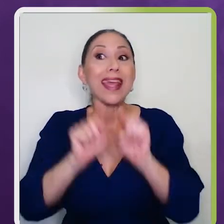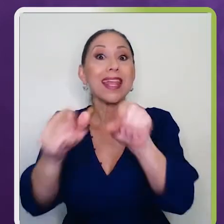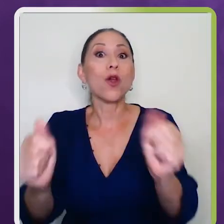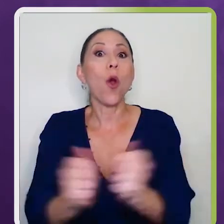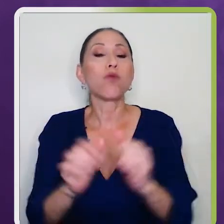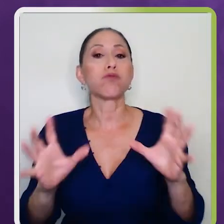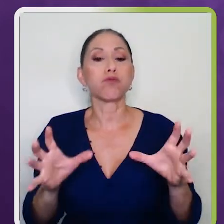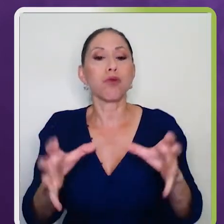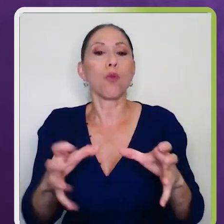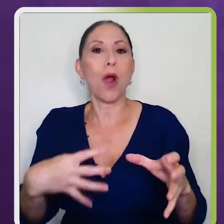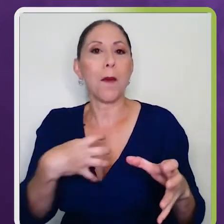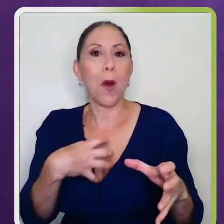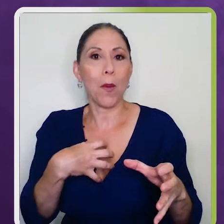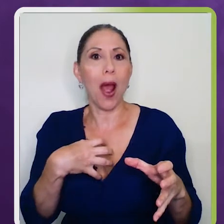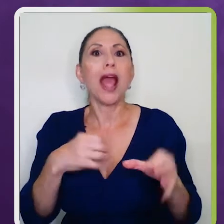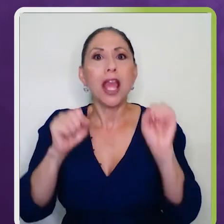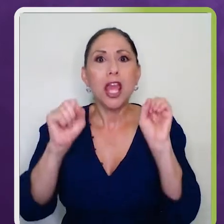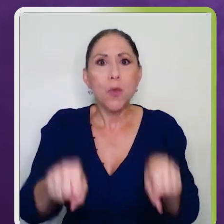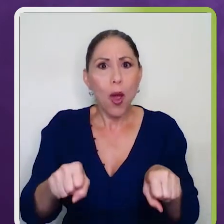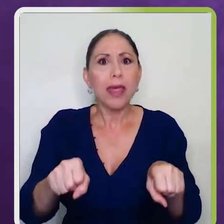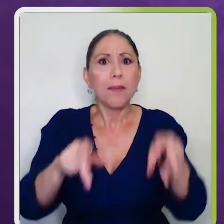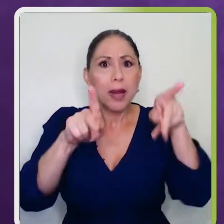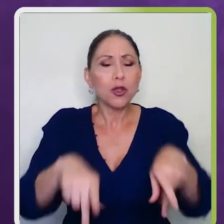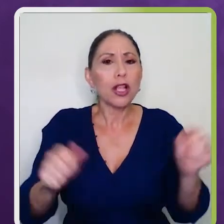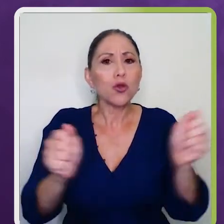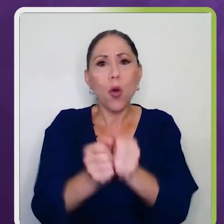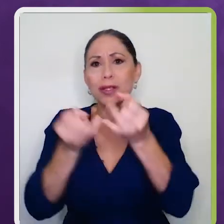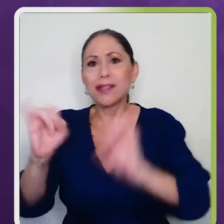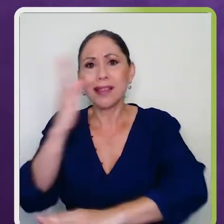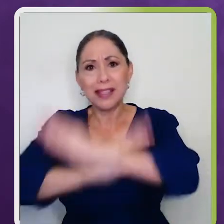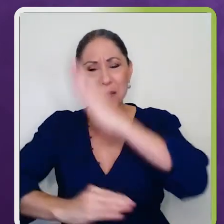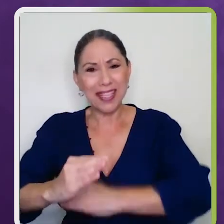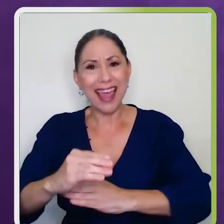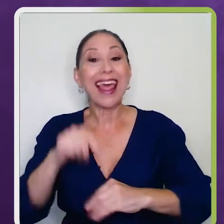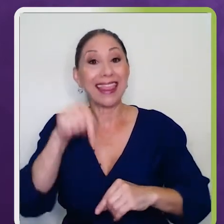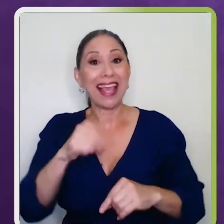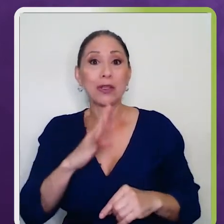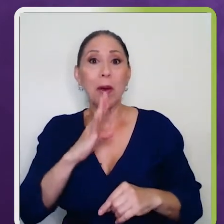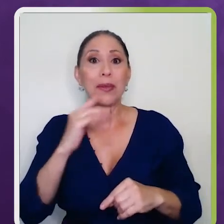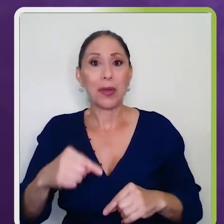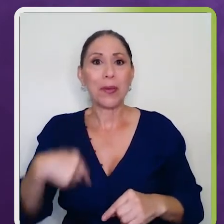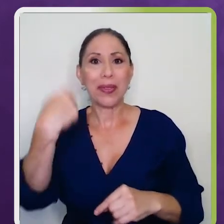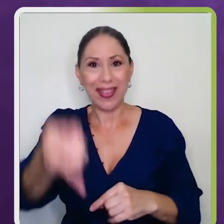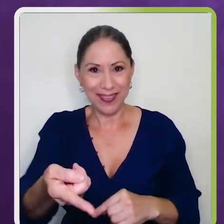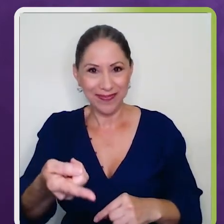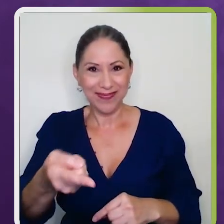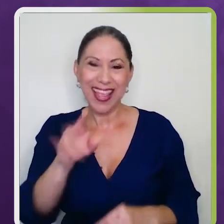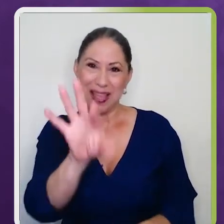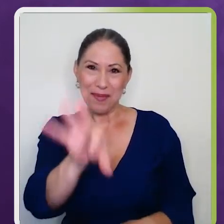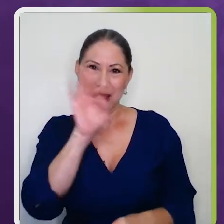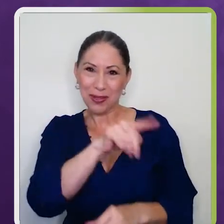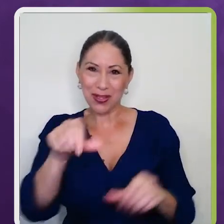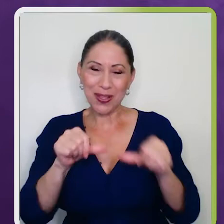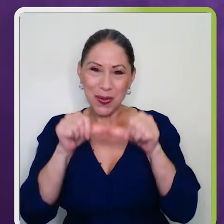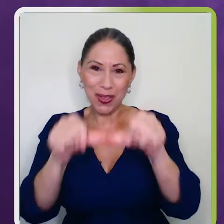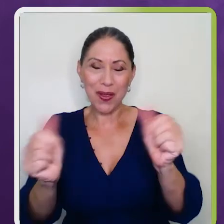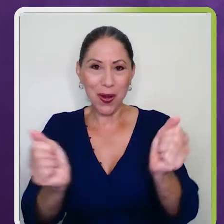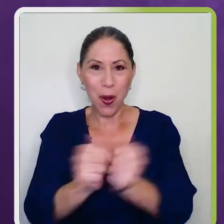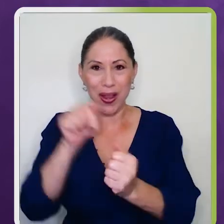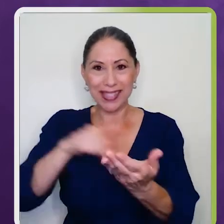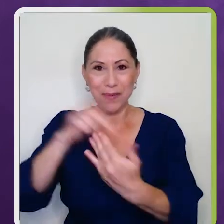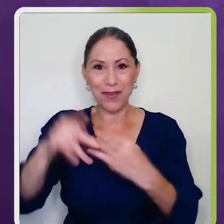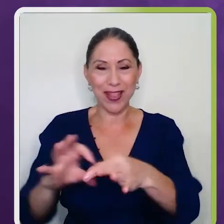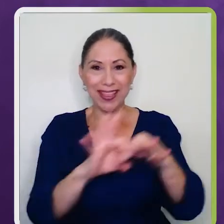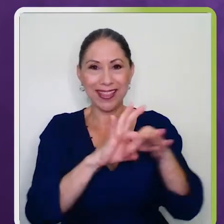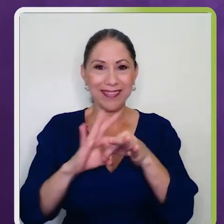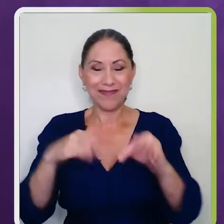y disfrutar personas con y sin discapacidad. Y de eso vamos a seguir conversando cuando volvamos de la pausa, así que le invitamos a seguir con esta